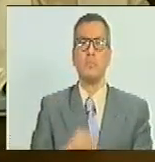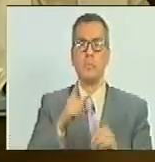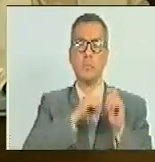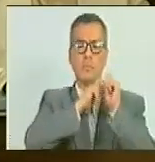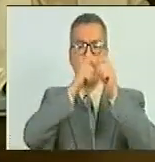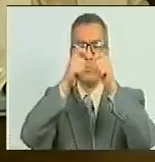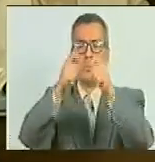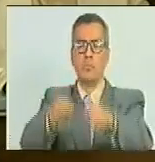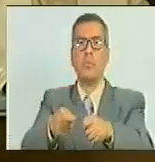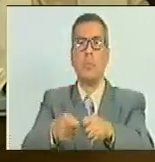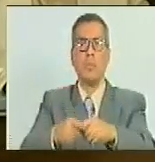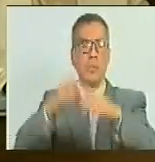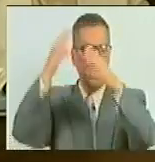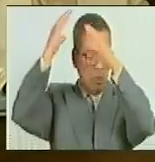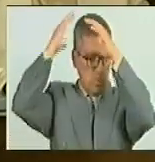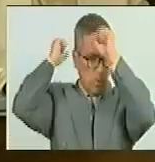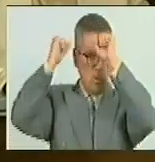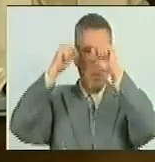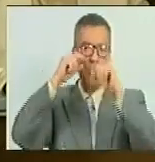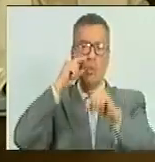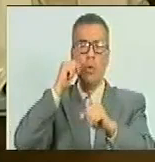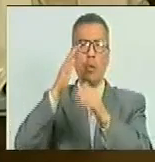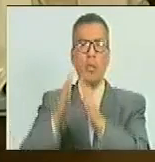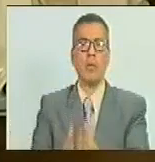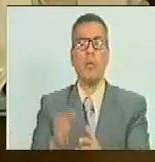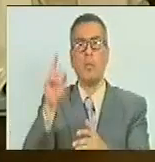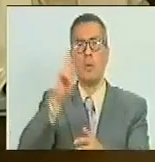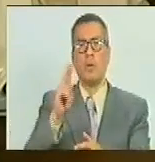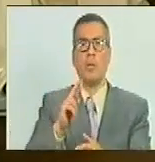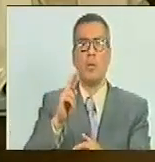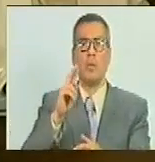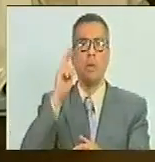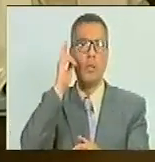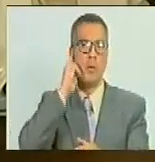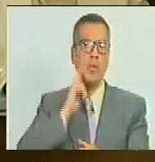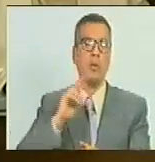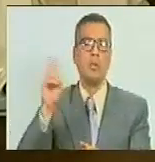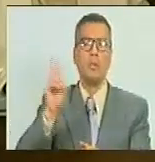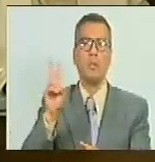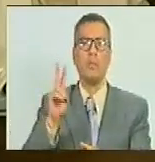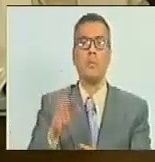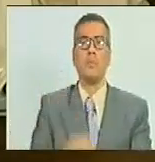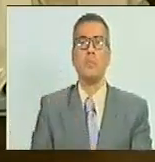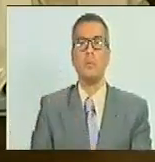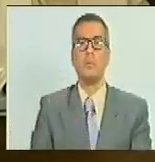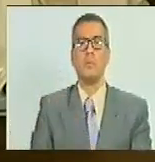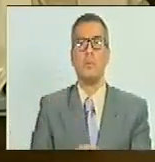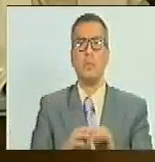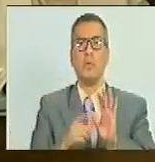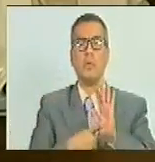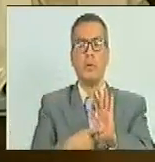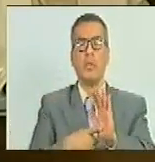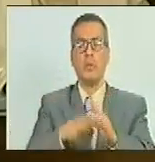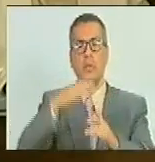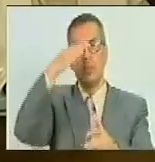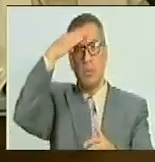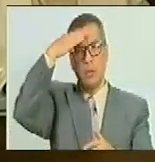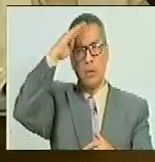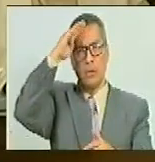Designar el embajador de la República Bolivariana de Venezuela en la República de